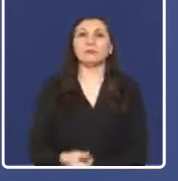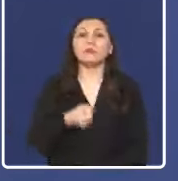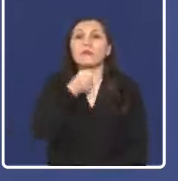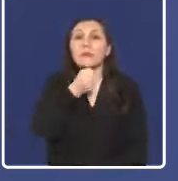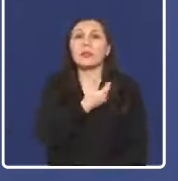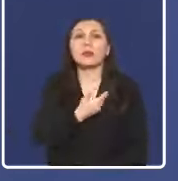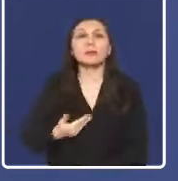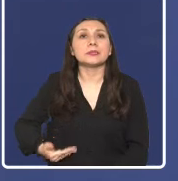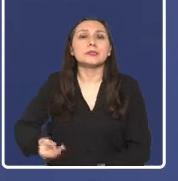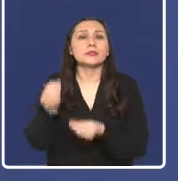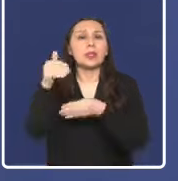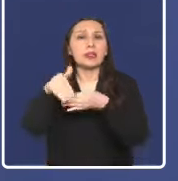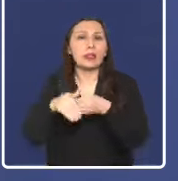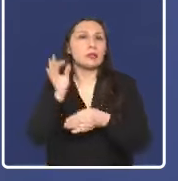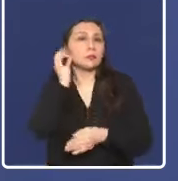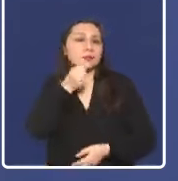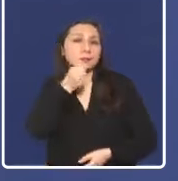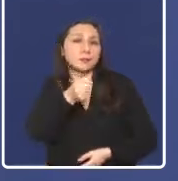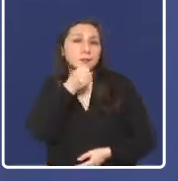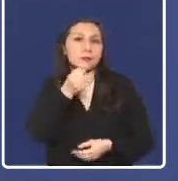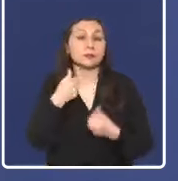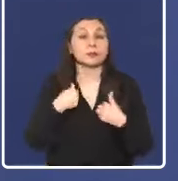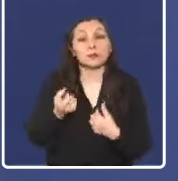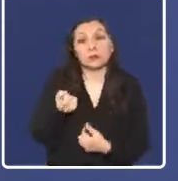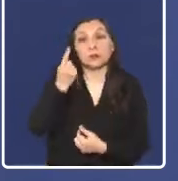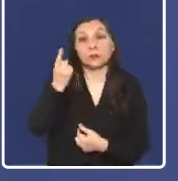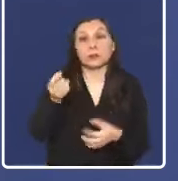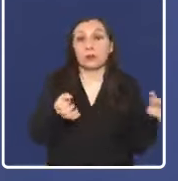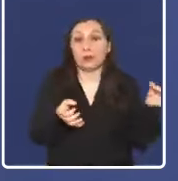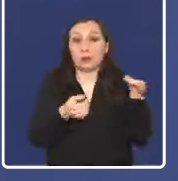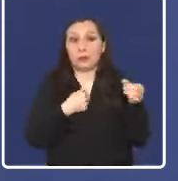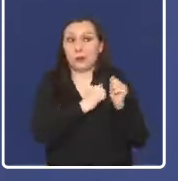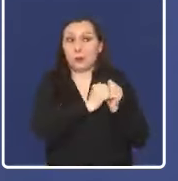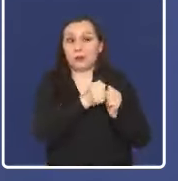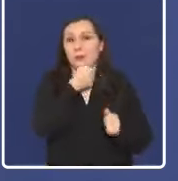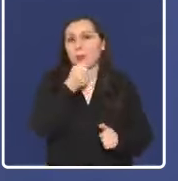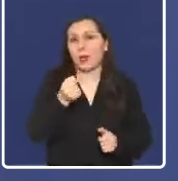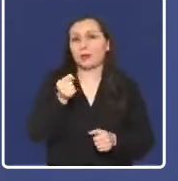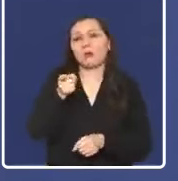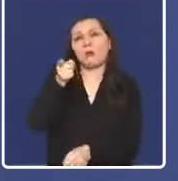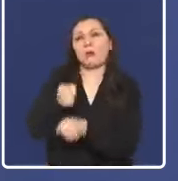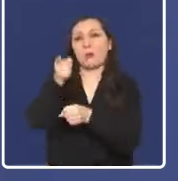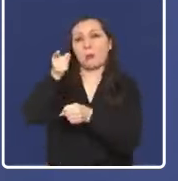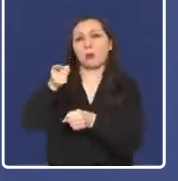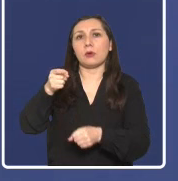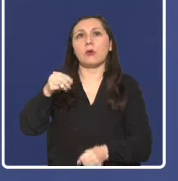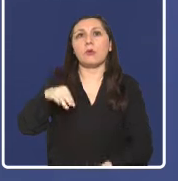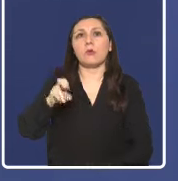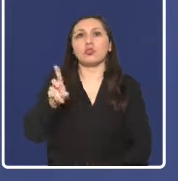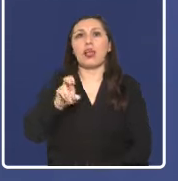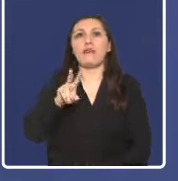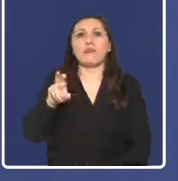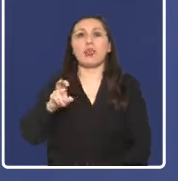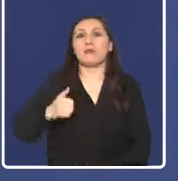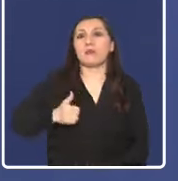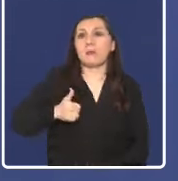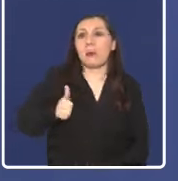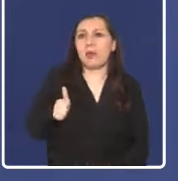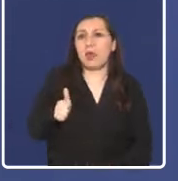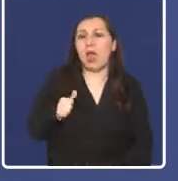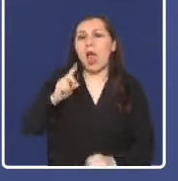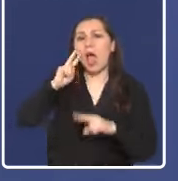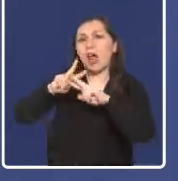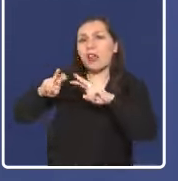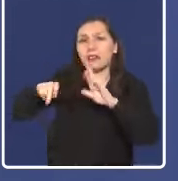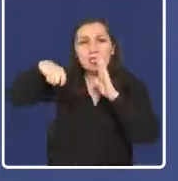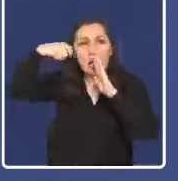Presidente, buenas tardes. Según lo que entiendo entonces, esto que le comenta mi compañero está... orden que dio Manuel Monsalve a la Policía de Investigaciones de